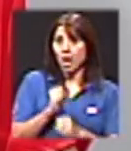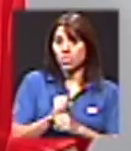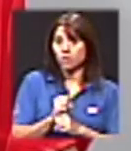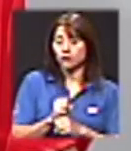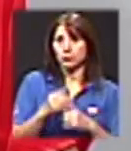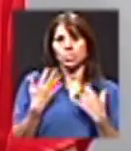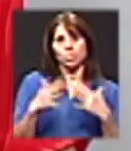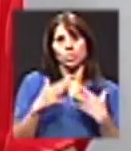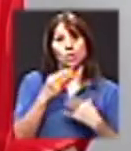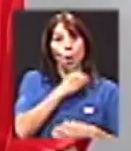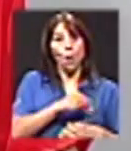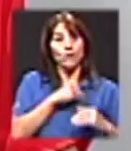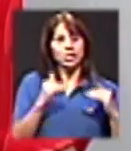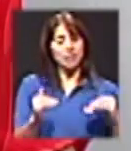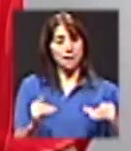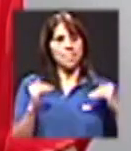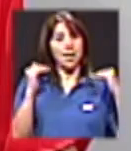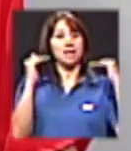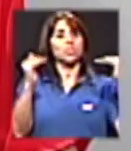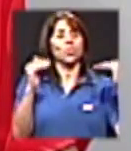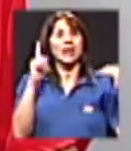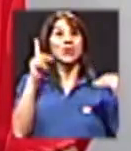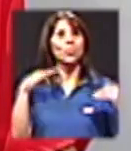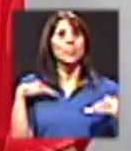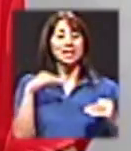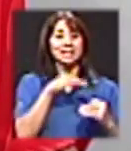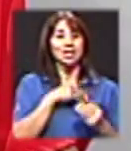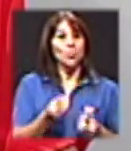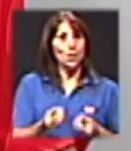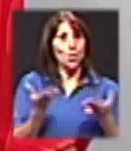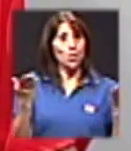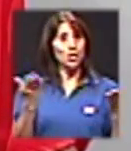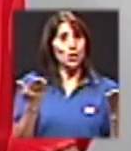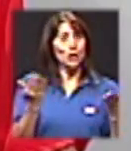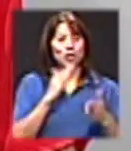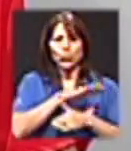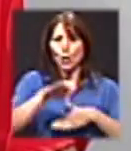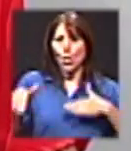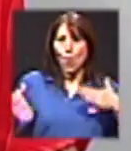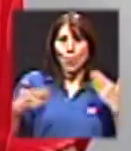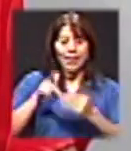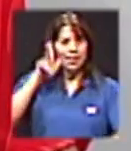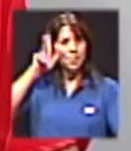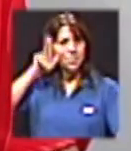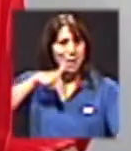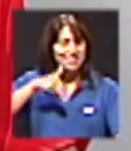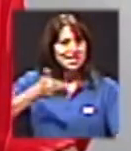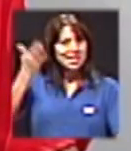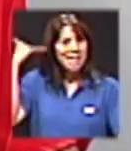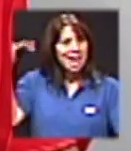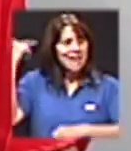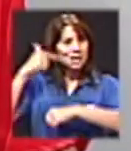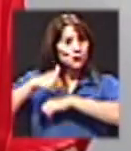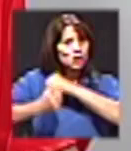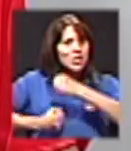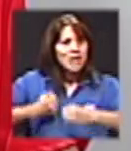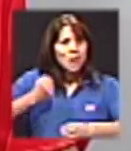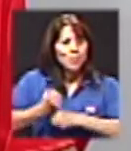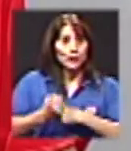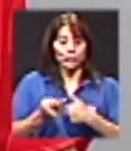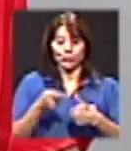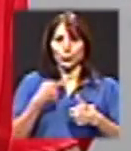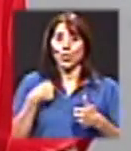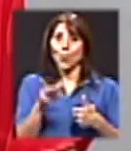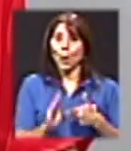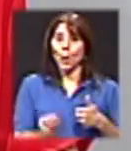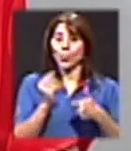un ministerio absolutamente machista. Claro. En aquellos tiempos, uno chiquillo, Ajá. o sea, jovencillo, mujer,